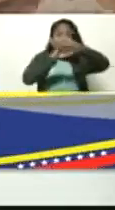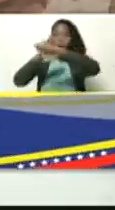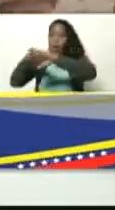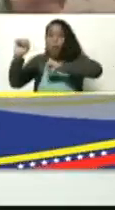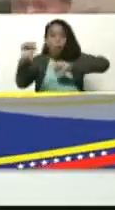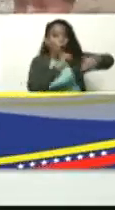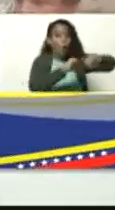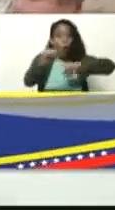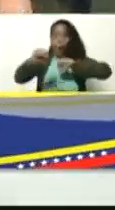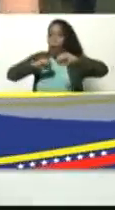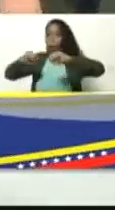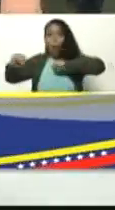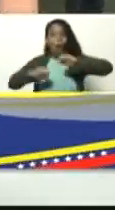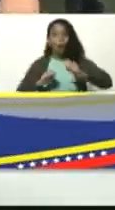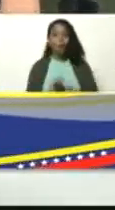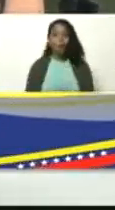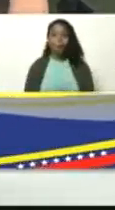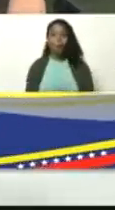moviendo.